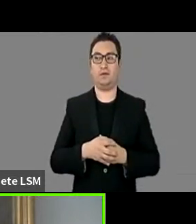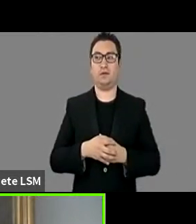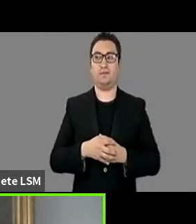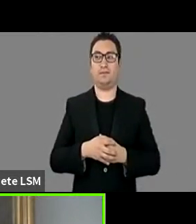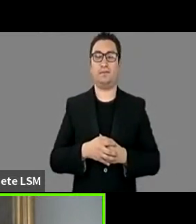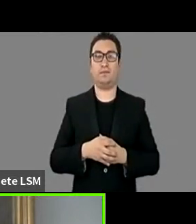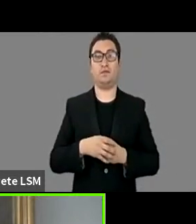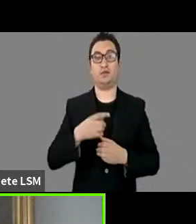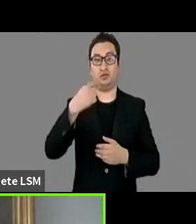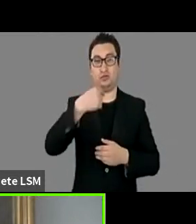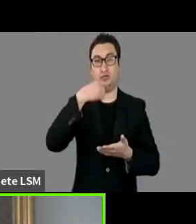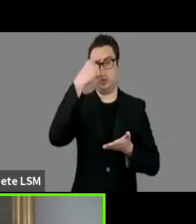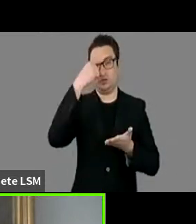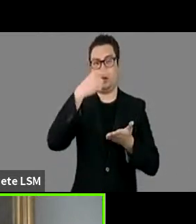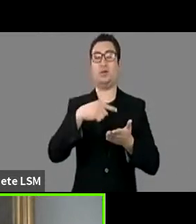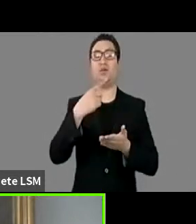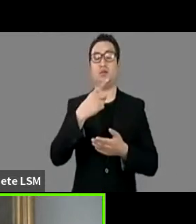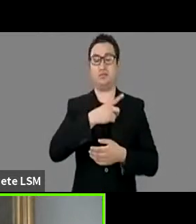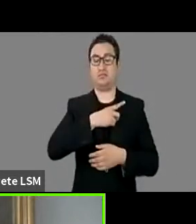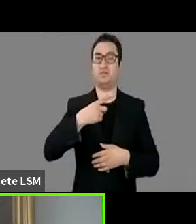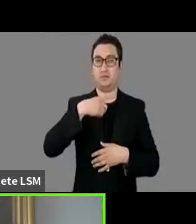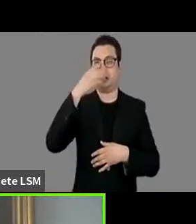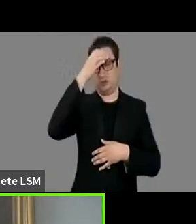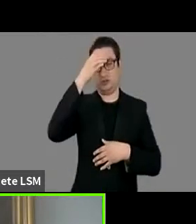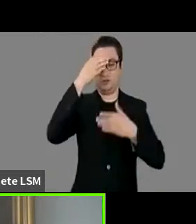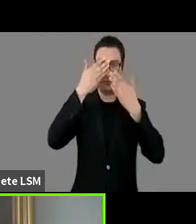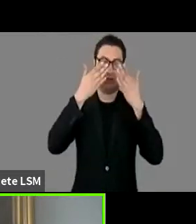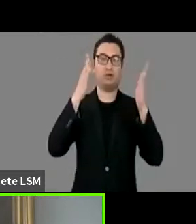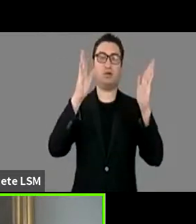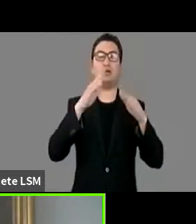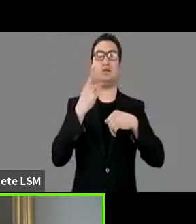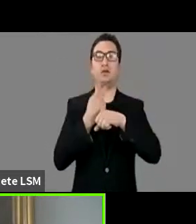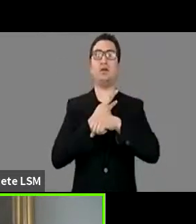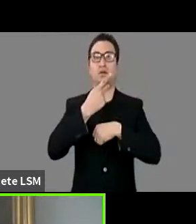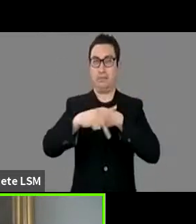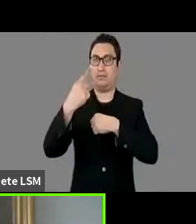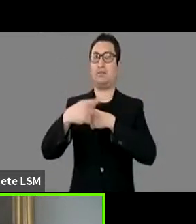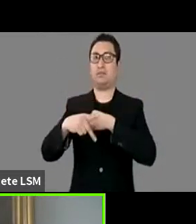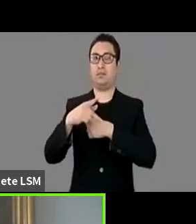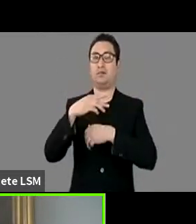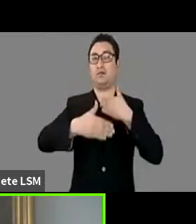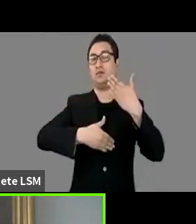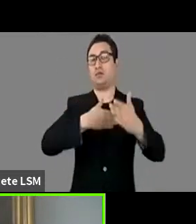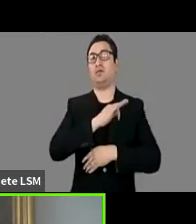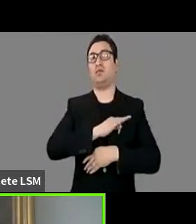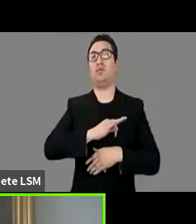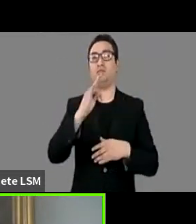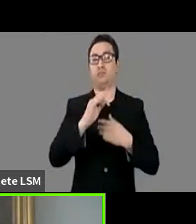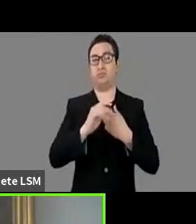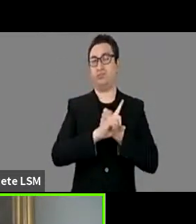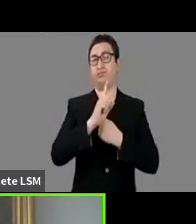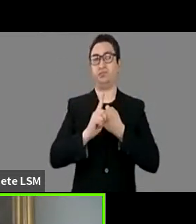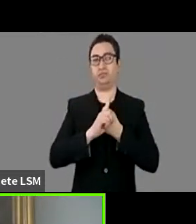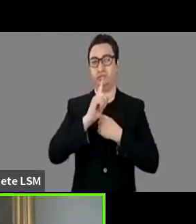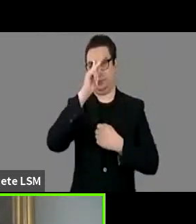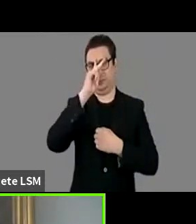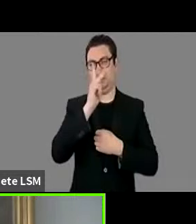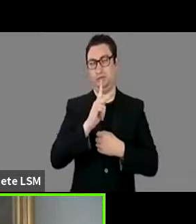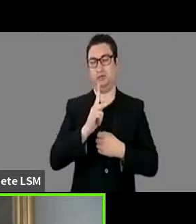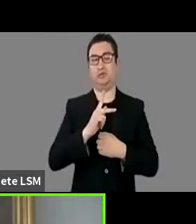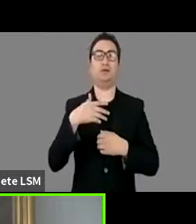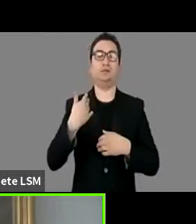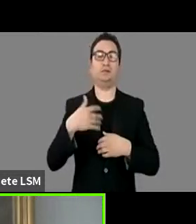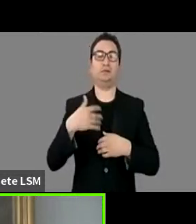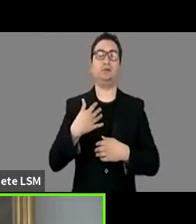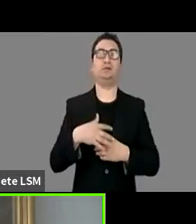tomar conciencia sobre estos riesgos que pueden conducir a un impacto desproporcionado. Debemos